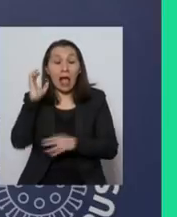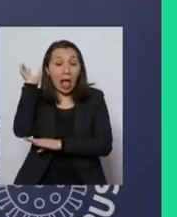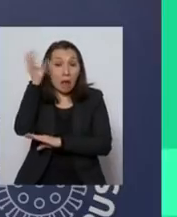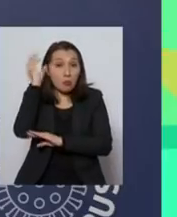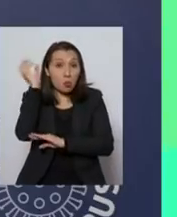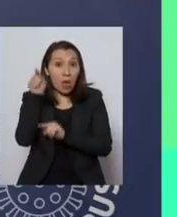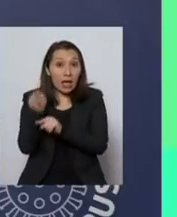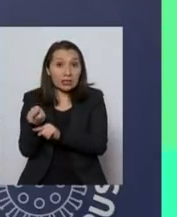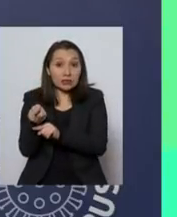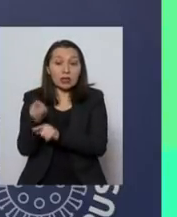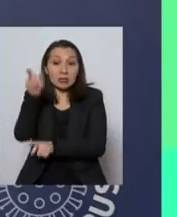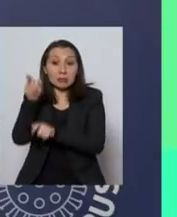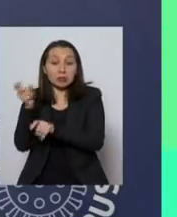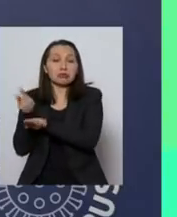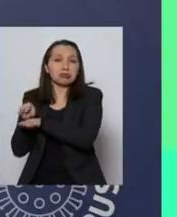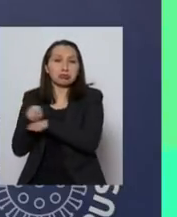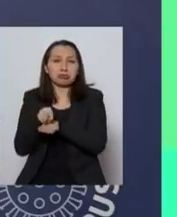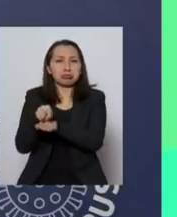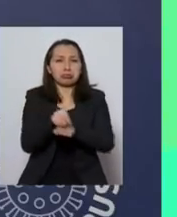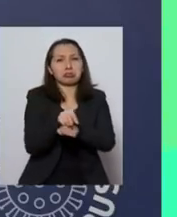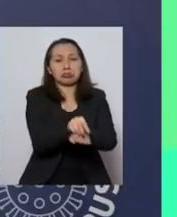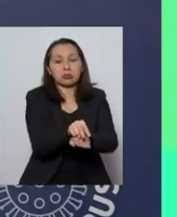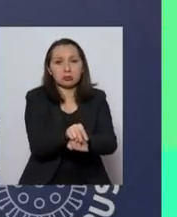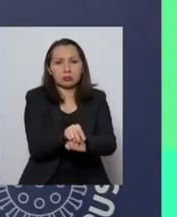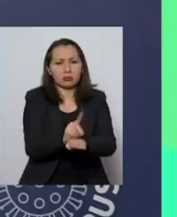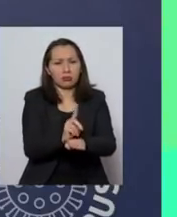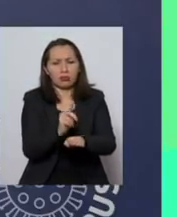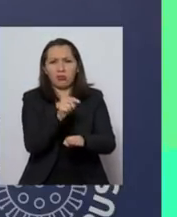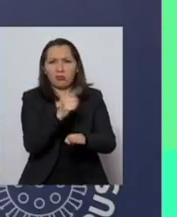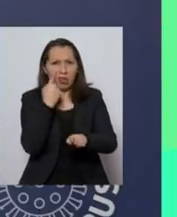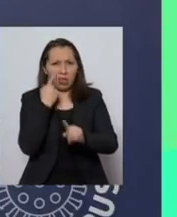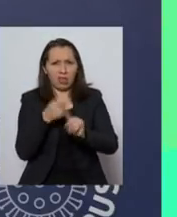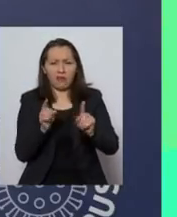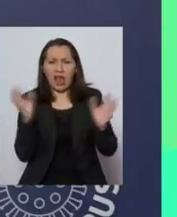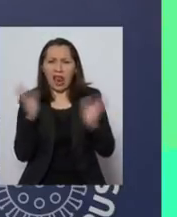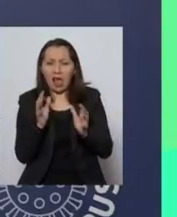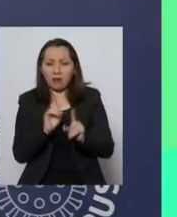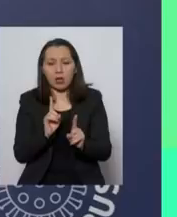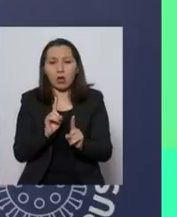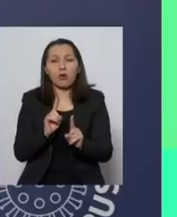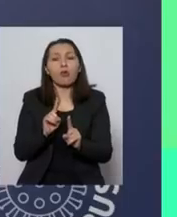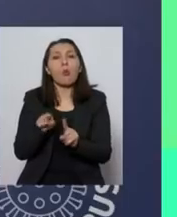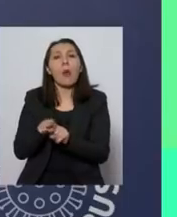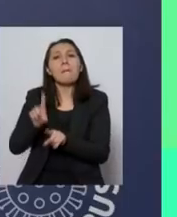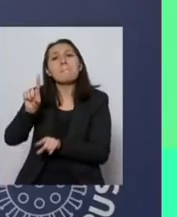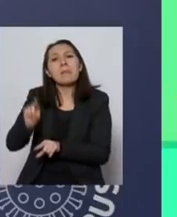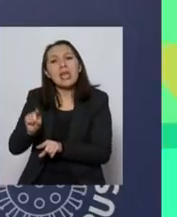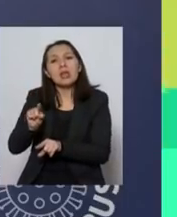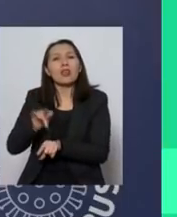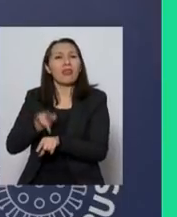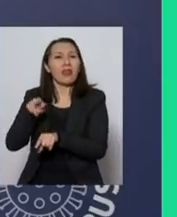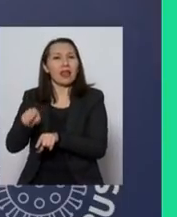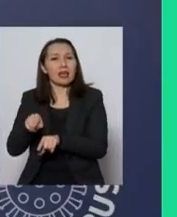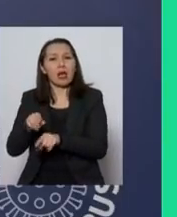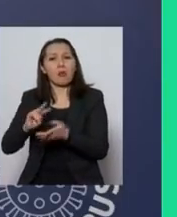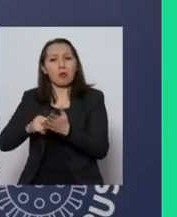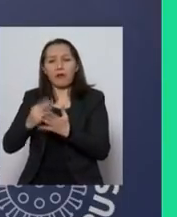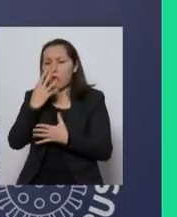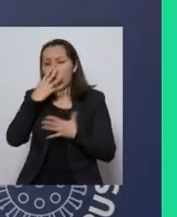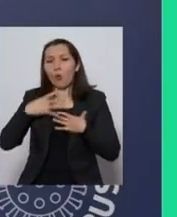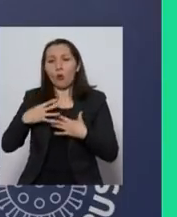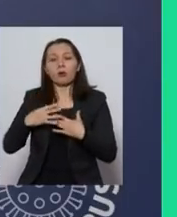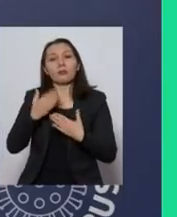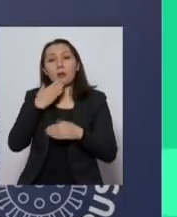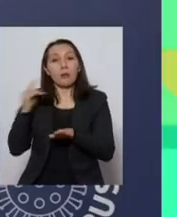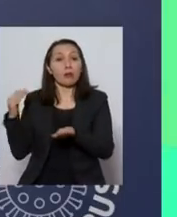ambulancias que llevan pacientes que no corresponden a pacientes graves o a pacientes respiratorios